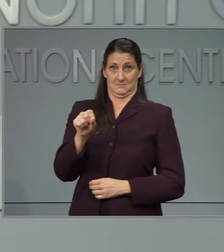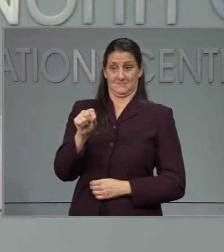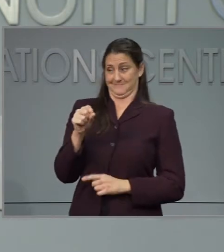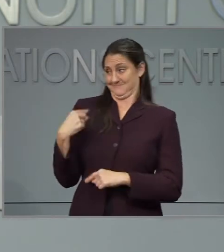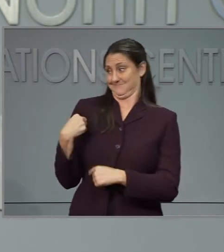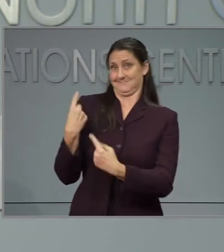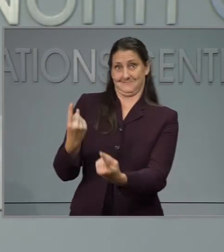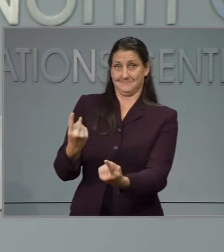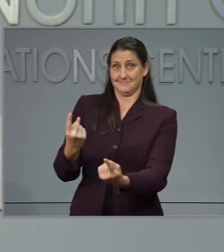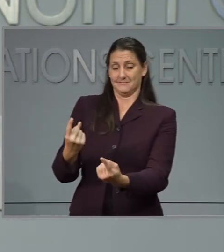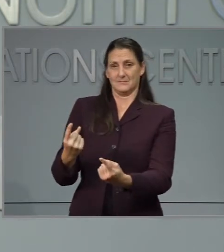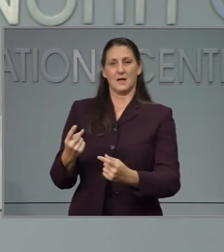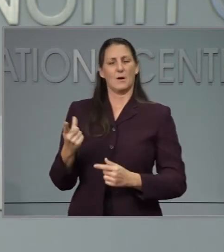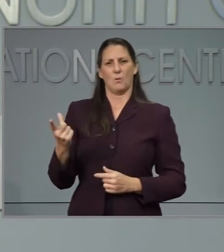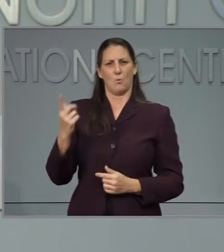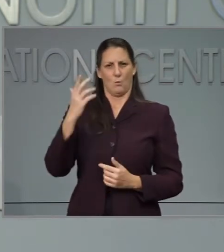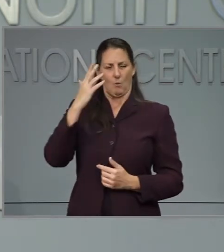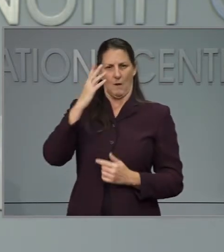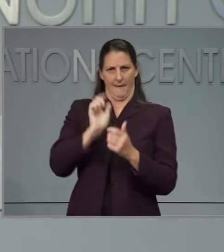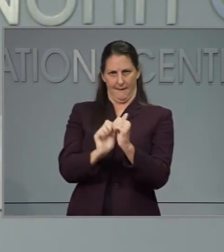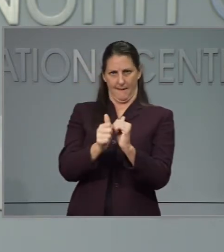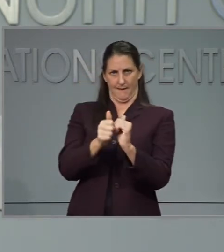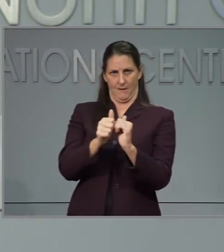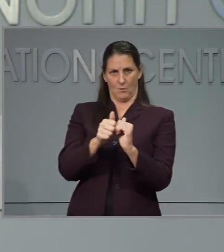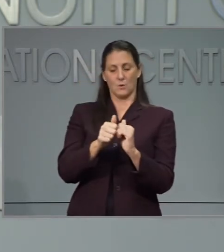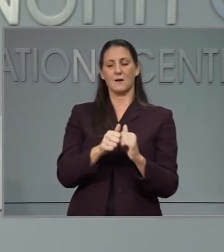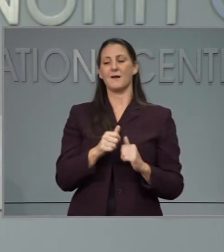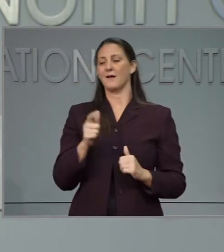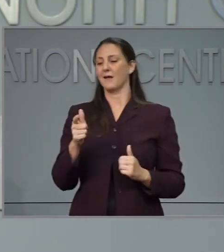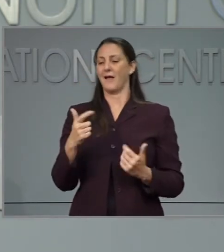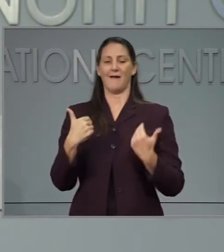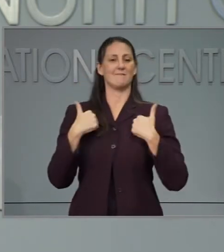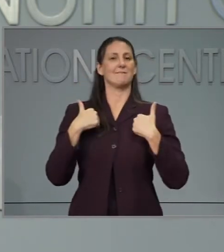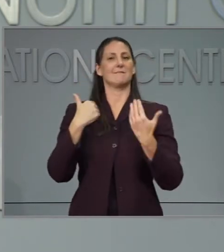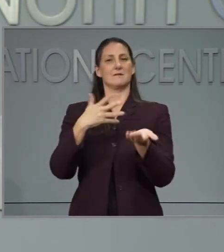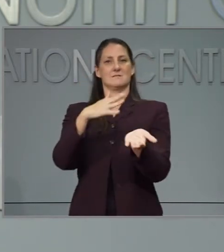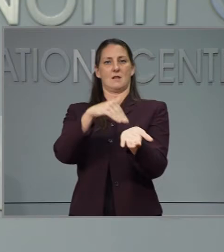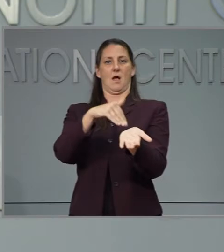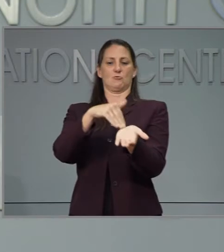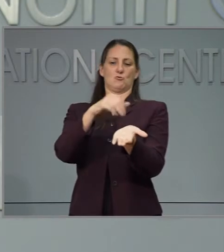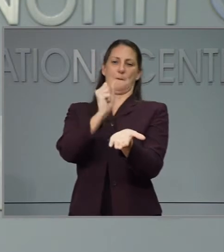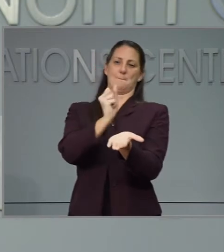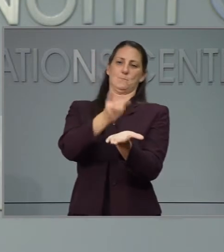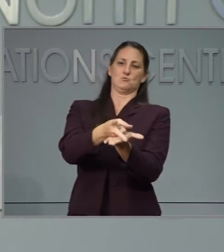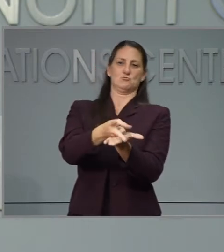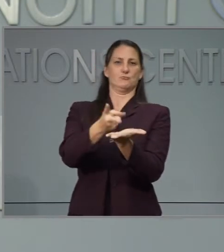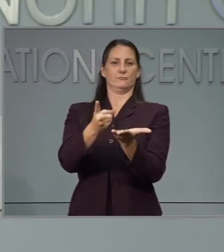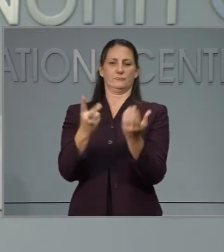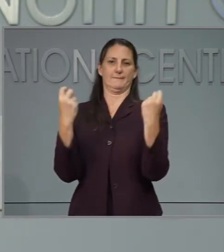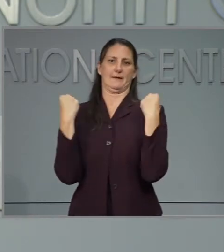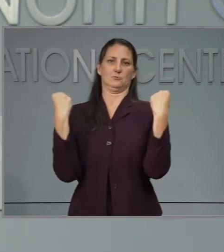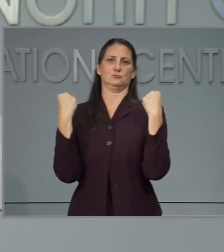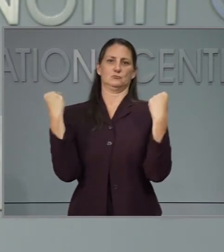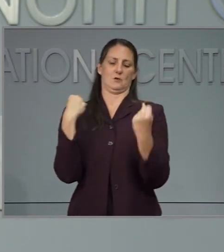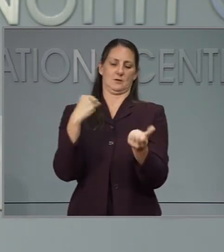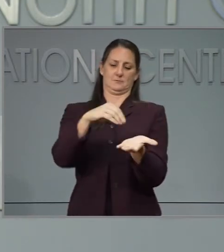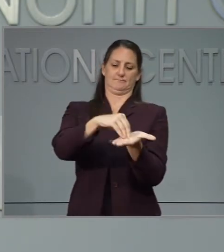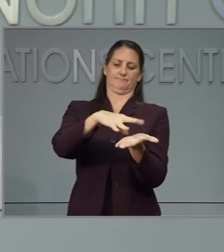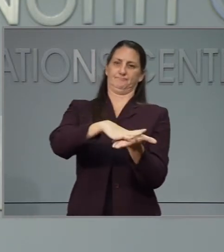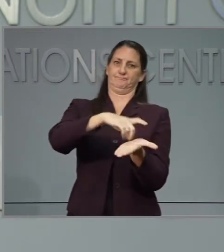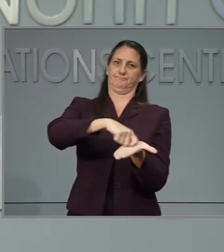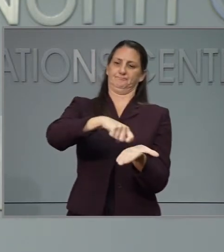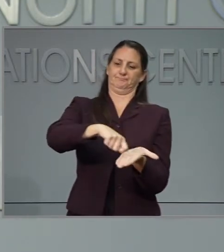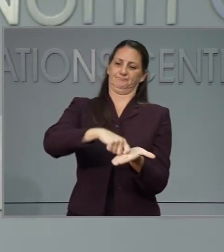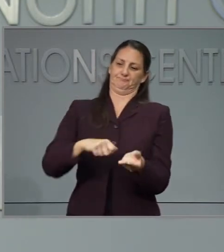gimnasios podían abrir aún bajo la otra orden era si el doctor aprobaba que la